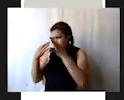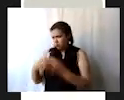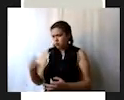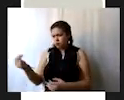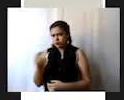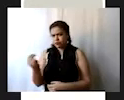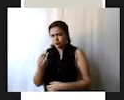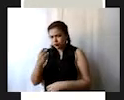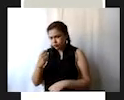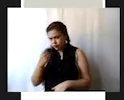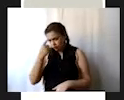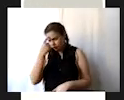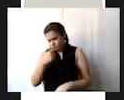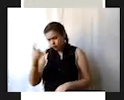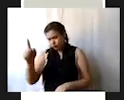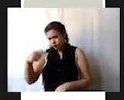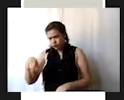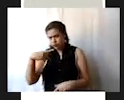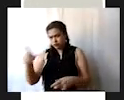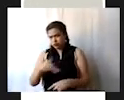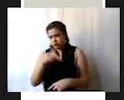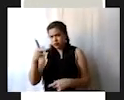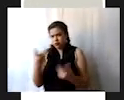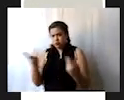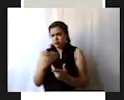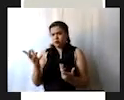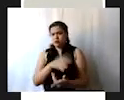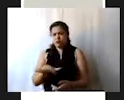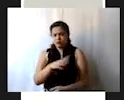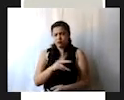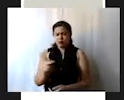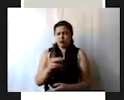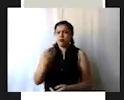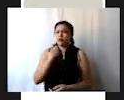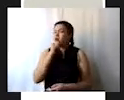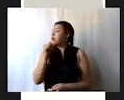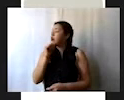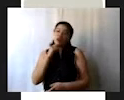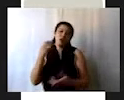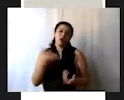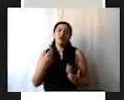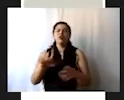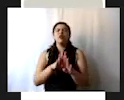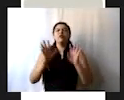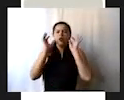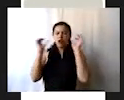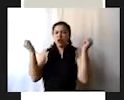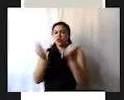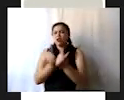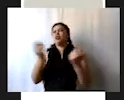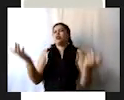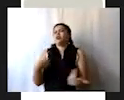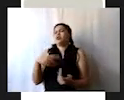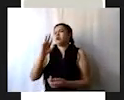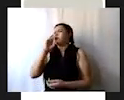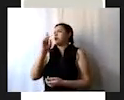necesidades desde lo que hace el sector público, y si el sector público no lo está haciendo, ¿cómo como organización estoy